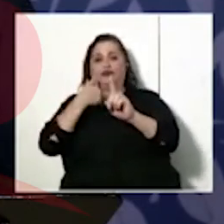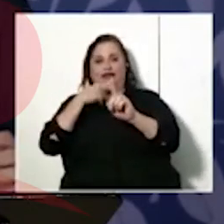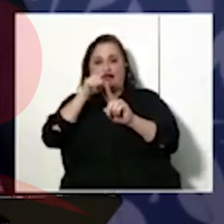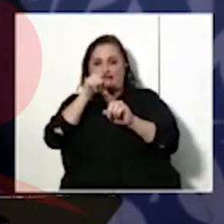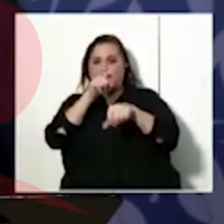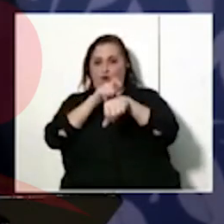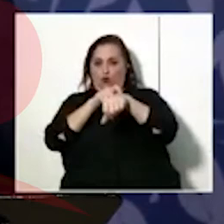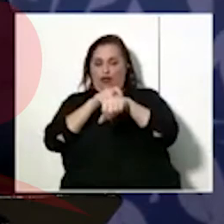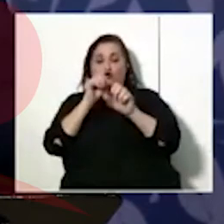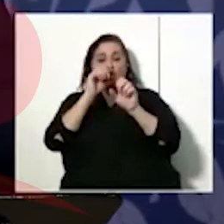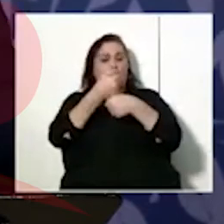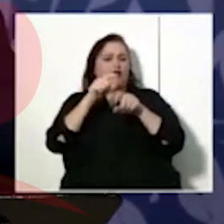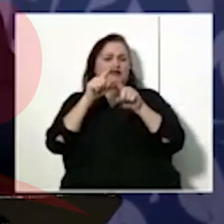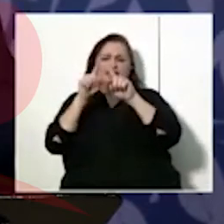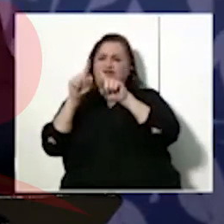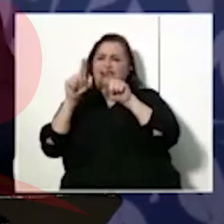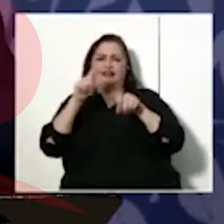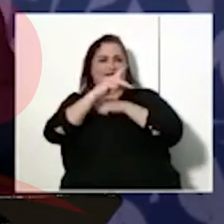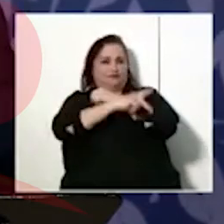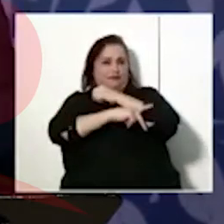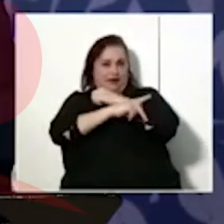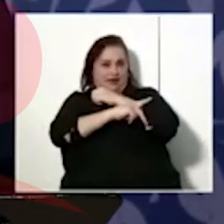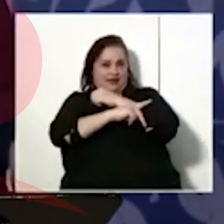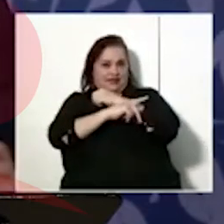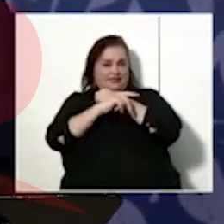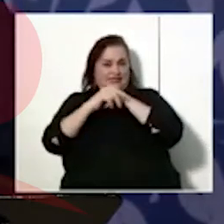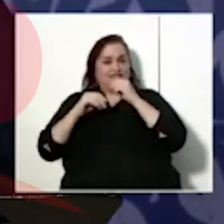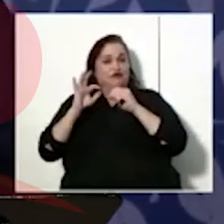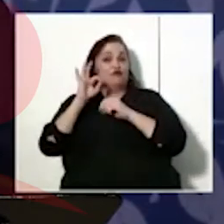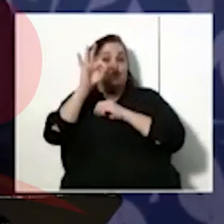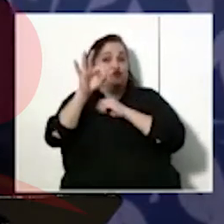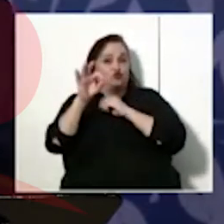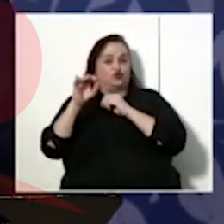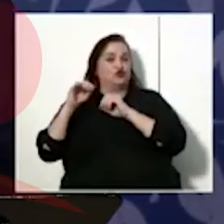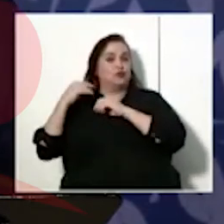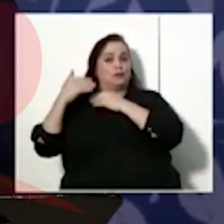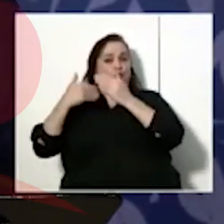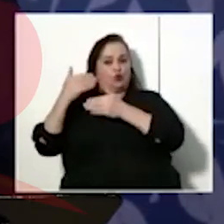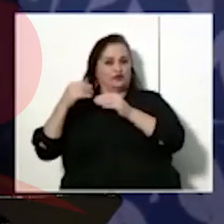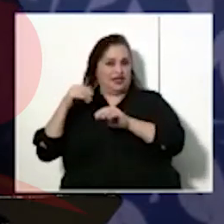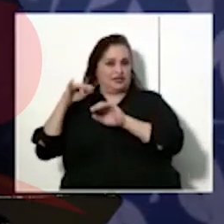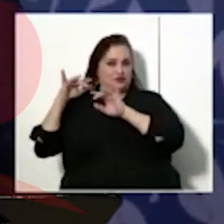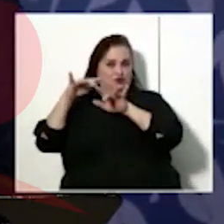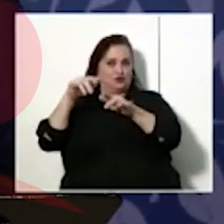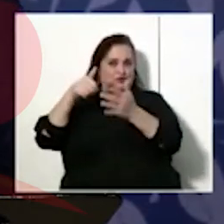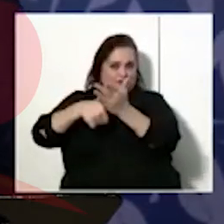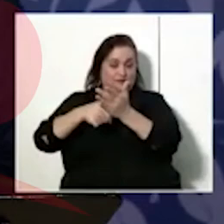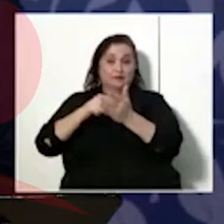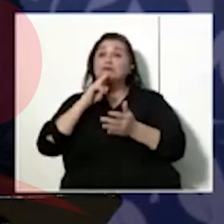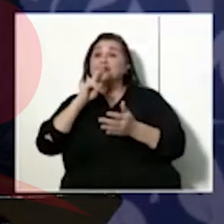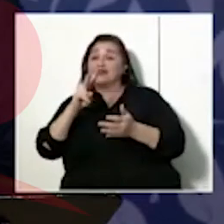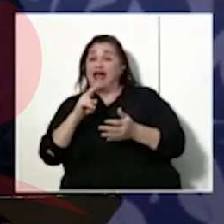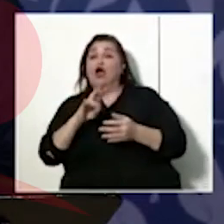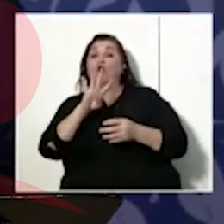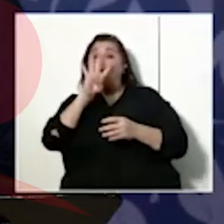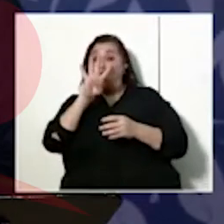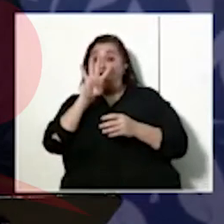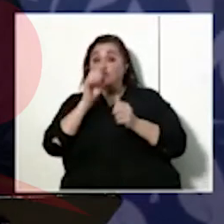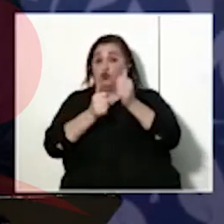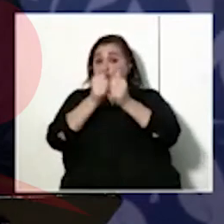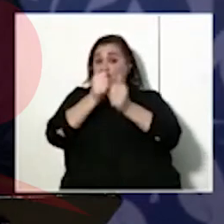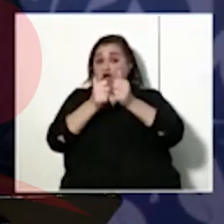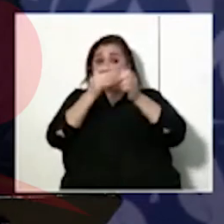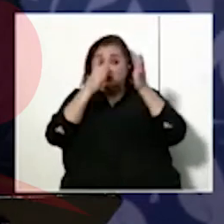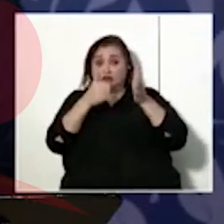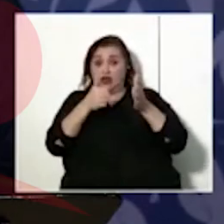tenían allí, como lo hacen las distintas naciones de cara a un proceso. Ciertamente, el que cuatro